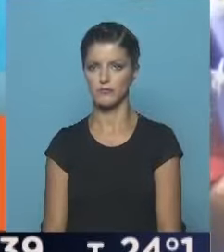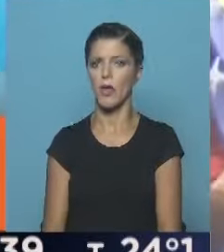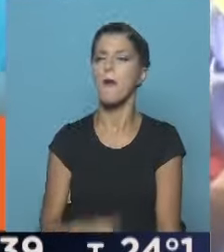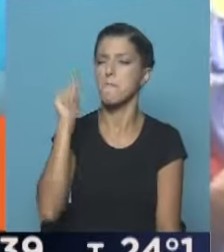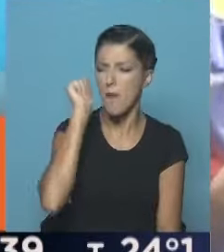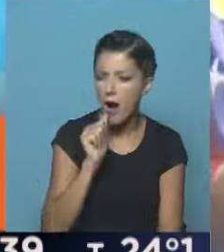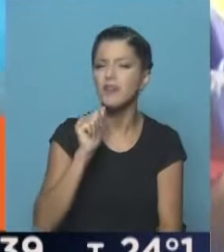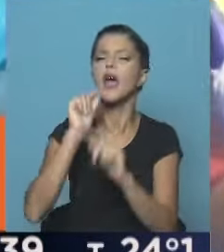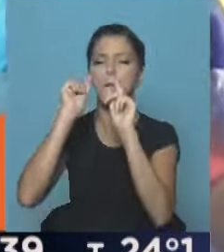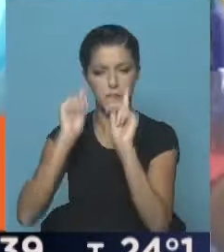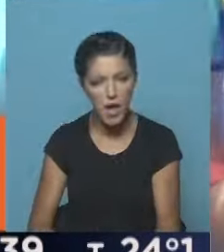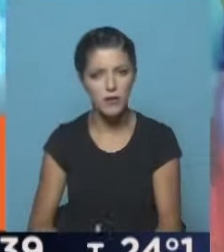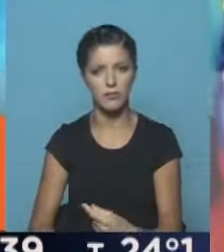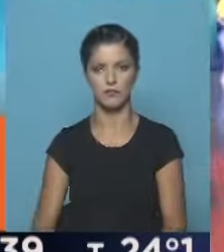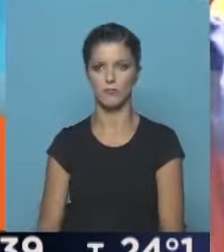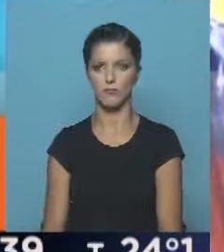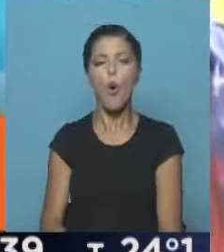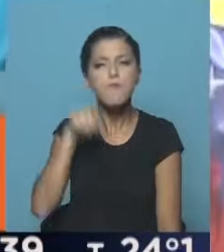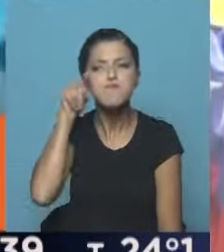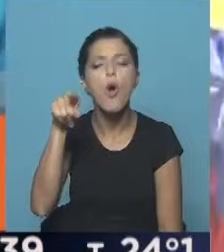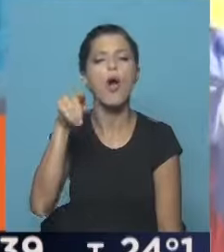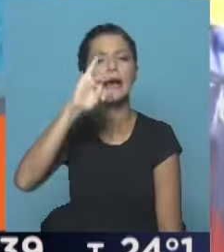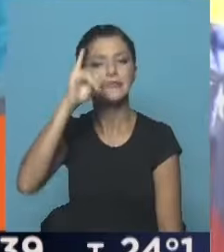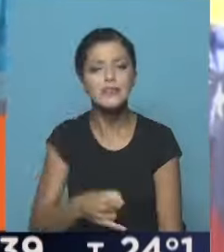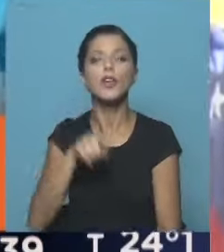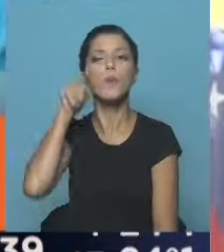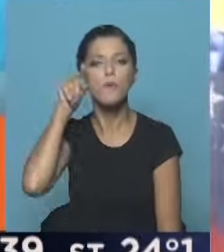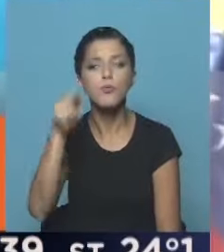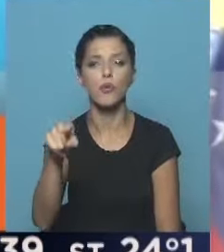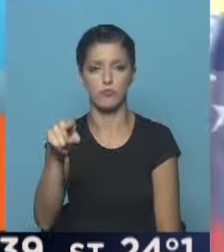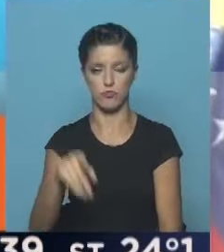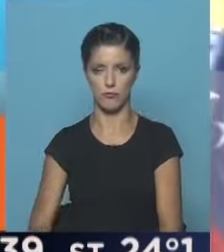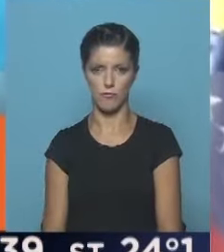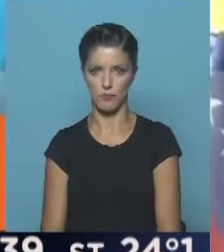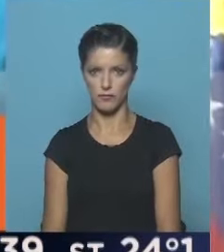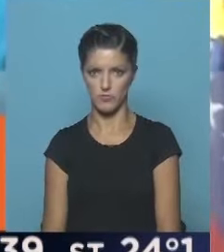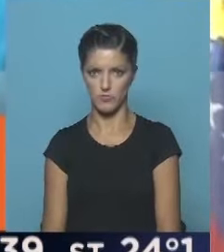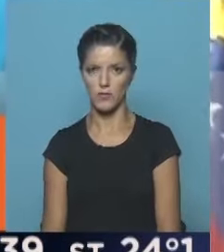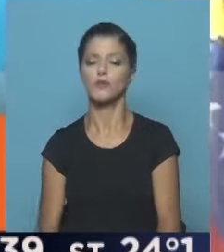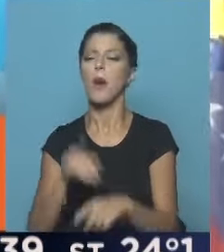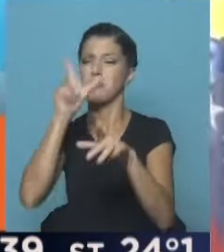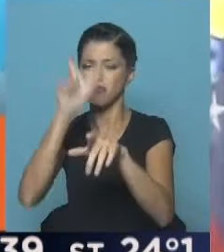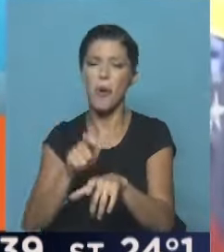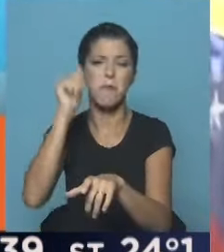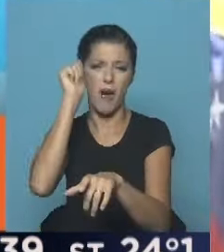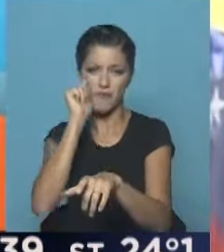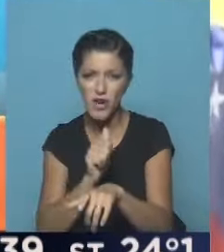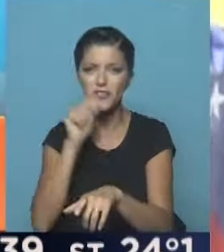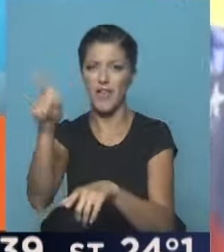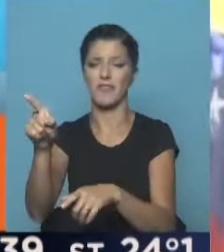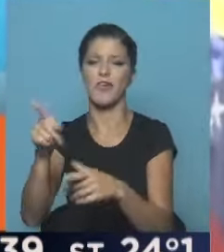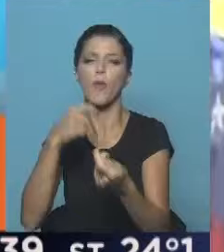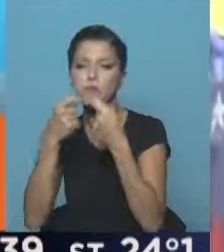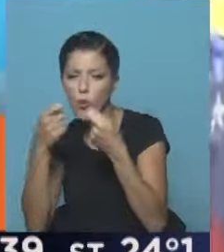mafioso. Tú, si eres un tarifado y mercenario del